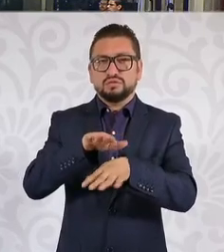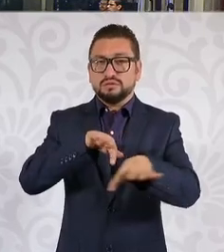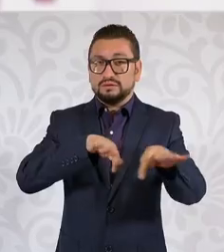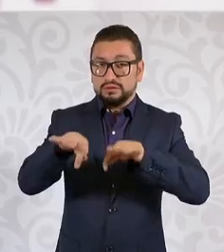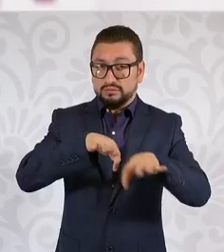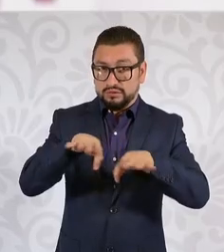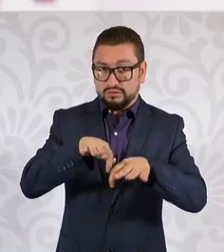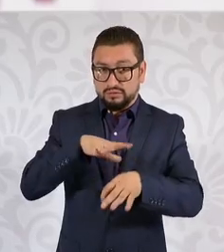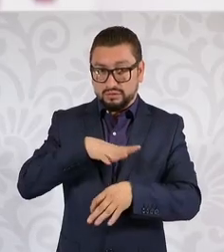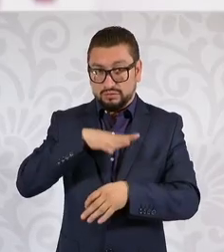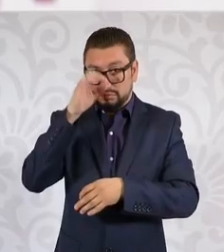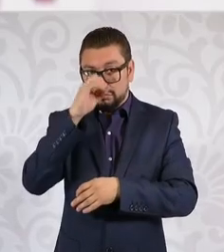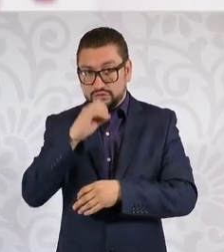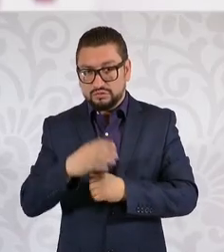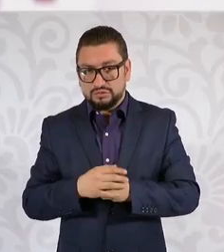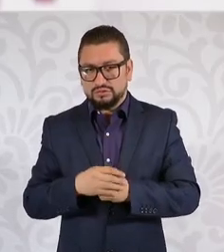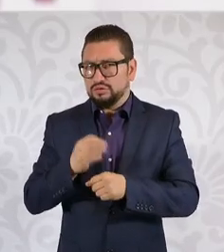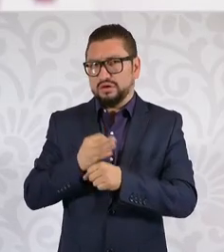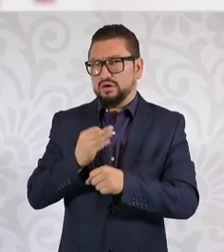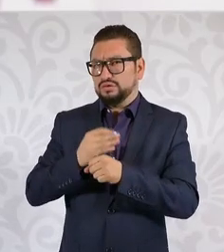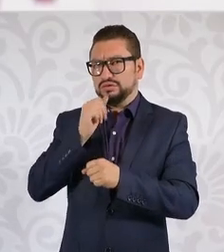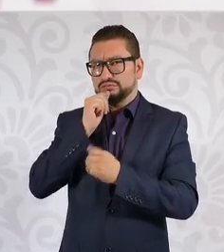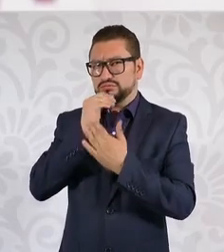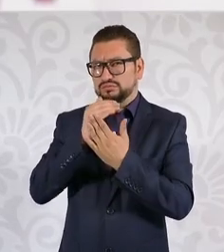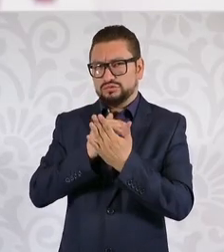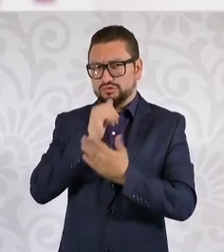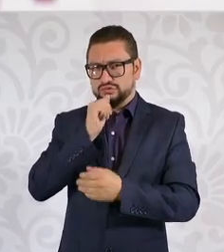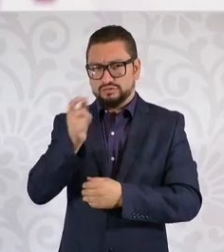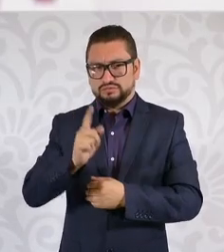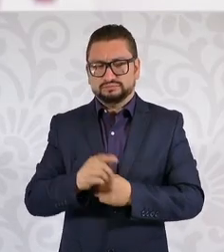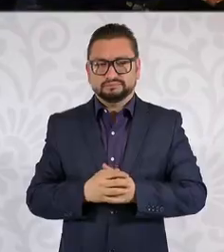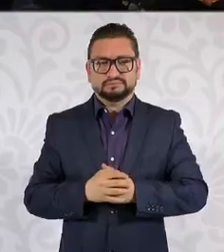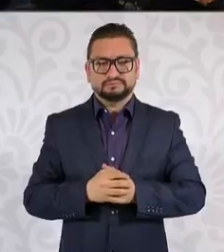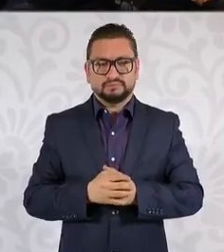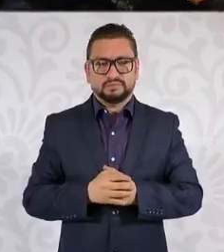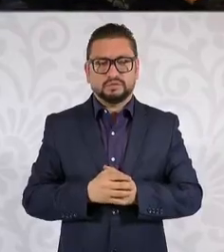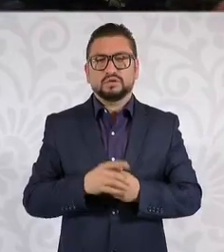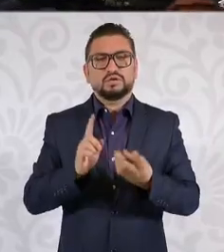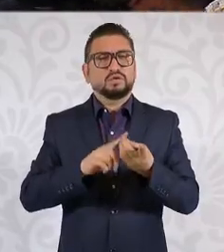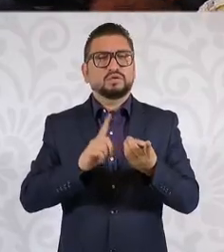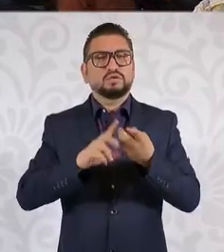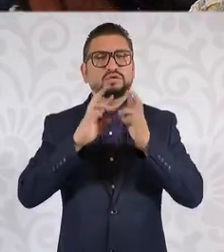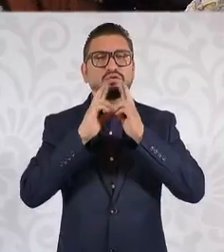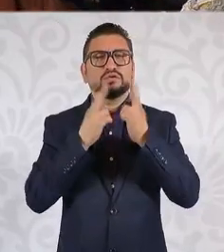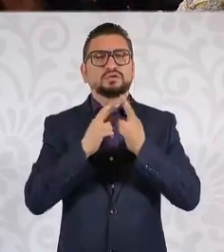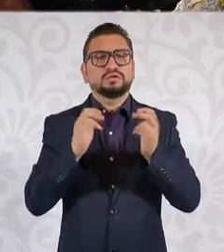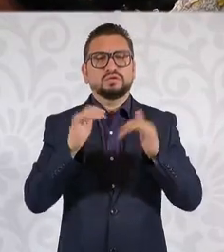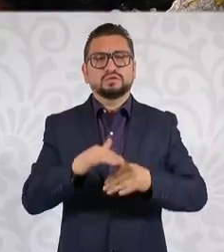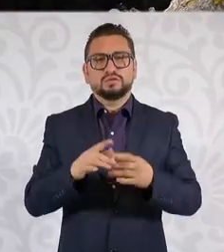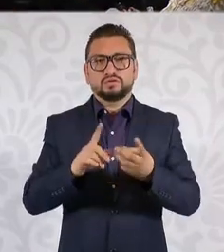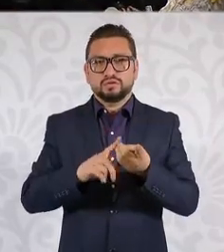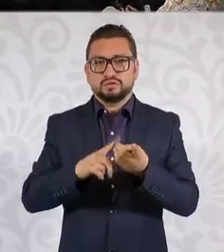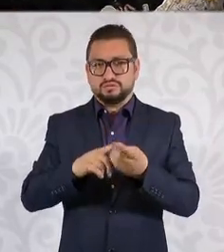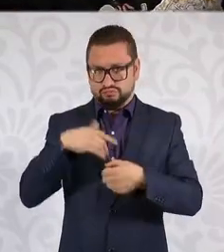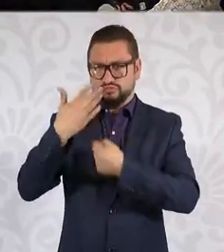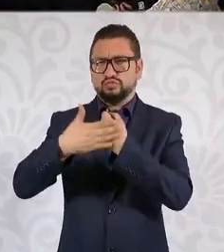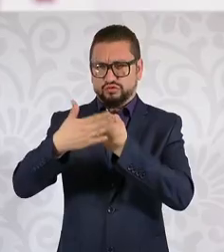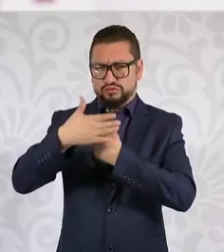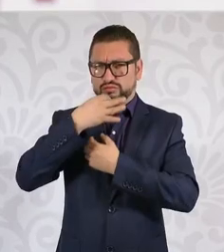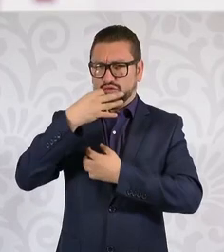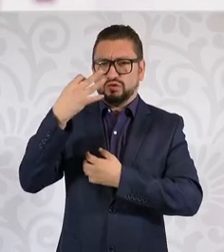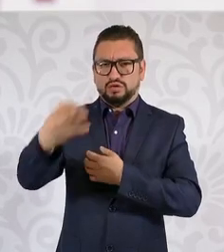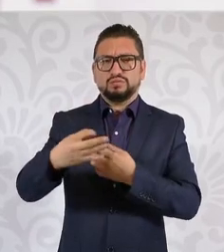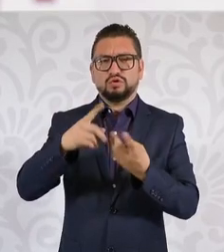No está ahorita en la agenda ese tema. ¿Dónde serían las reuniones, presidenta? ¿Serían públicas? Ya les informamos, si quieren,